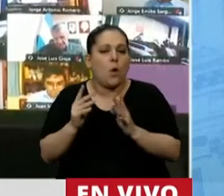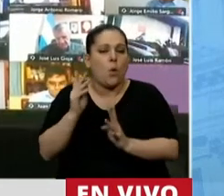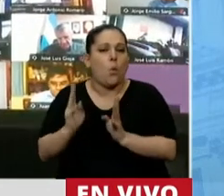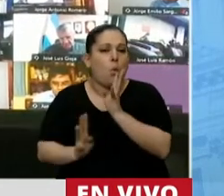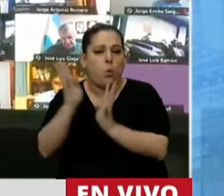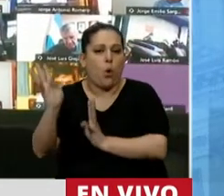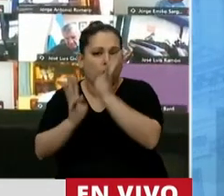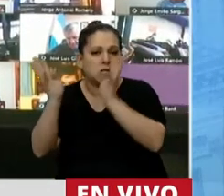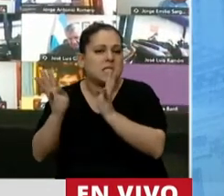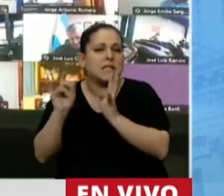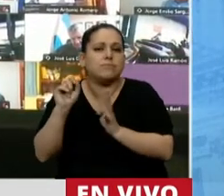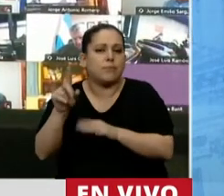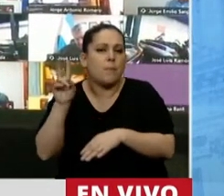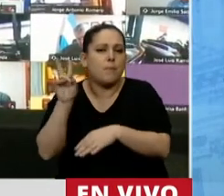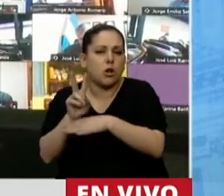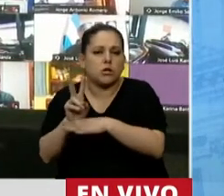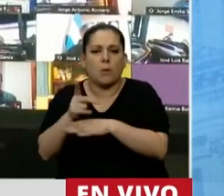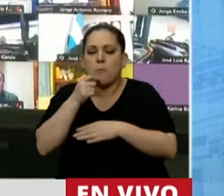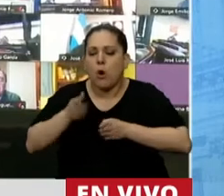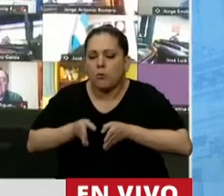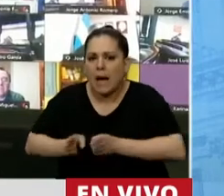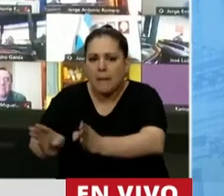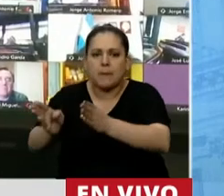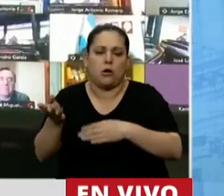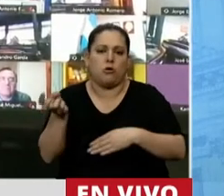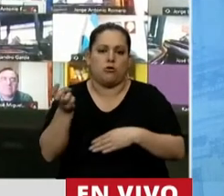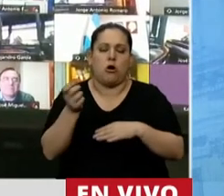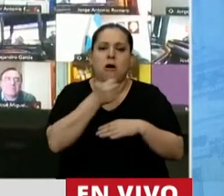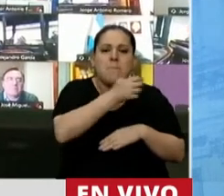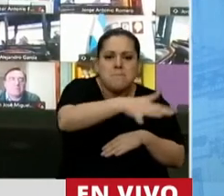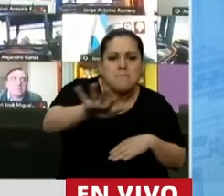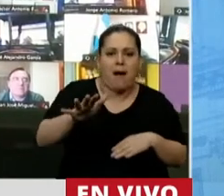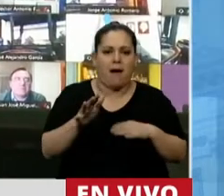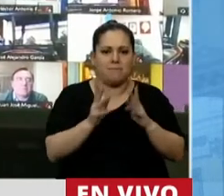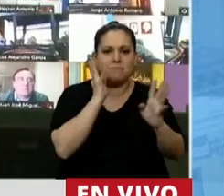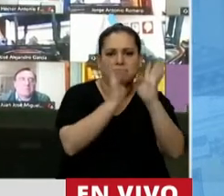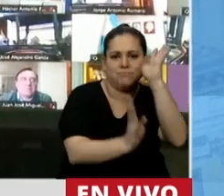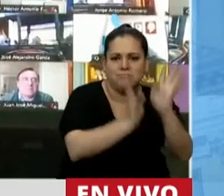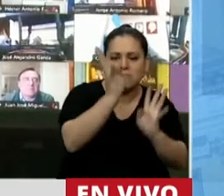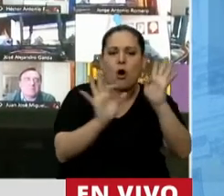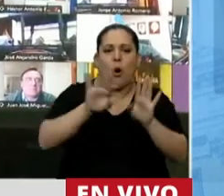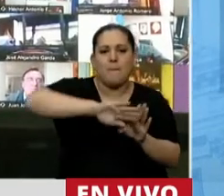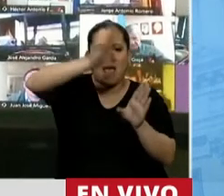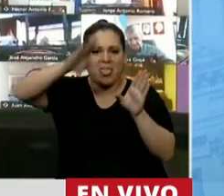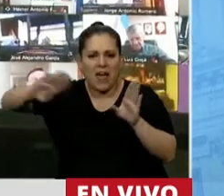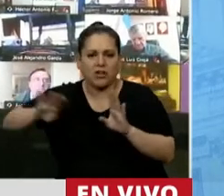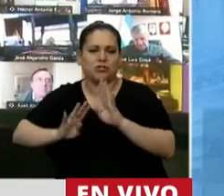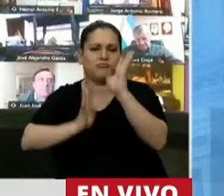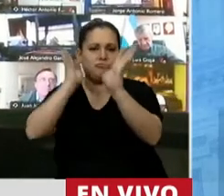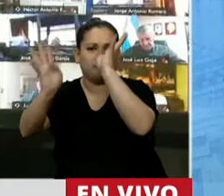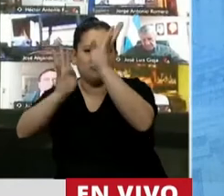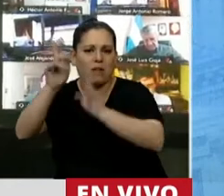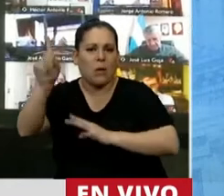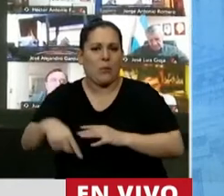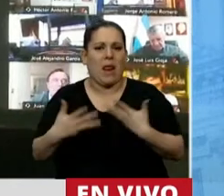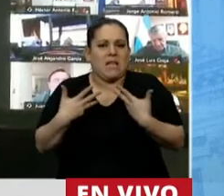bosques protectores, los que protegen caminos, suelos, costas marinas, ríos, los que fijan médanos, evitan la erosión, los que aseguran la salubridad.